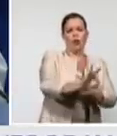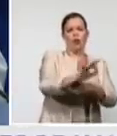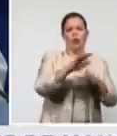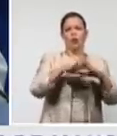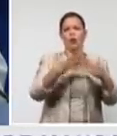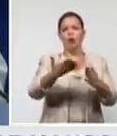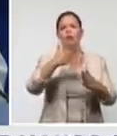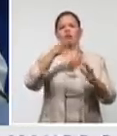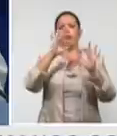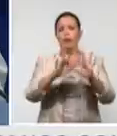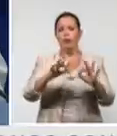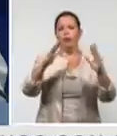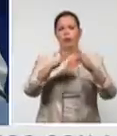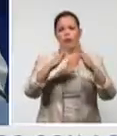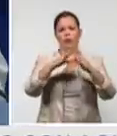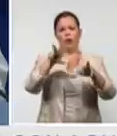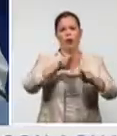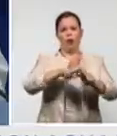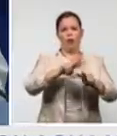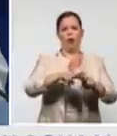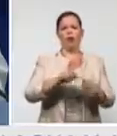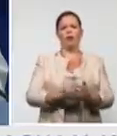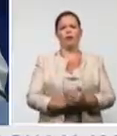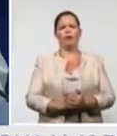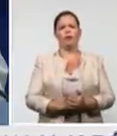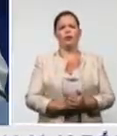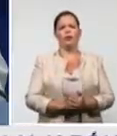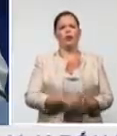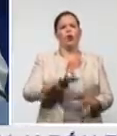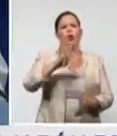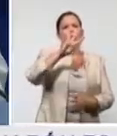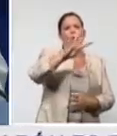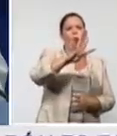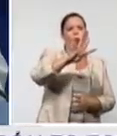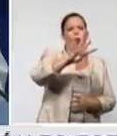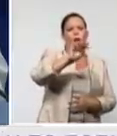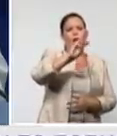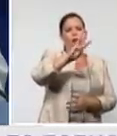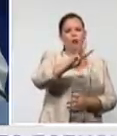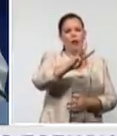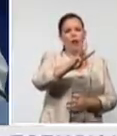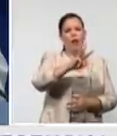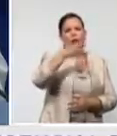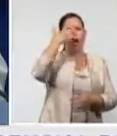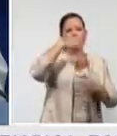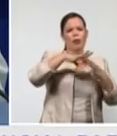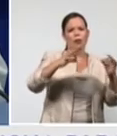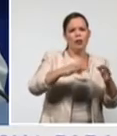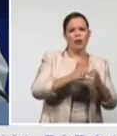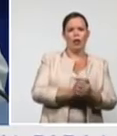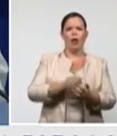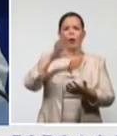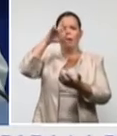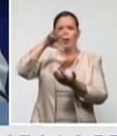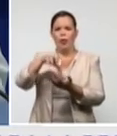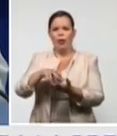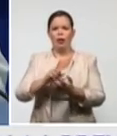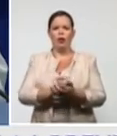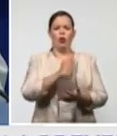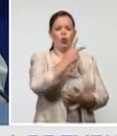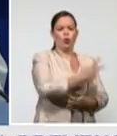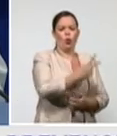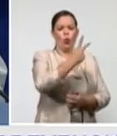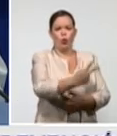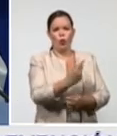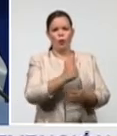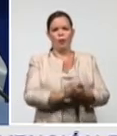Habana, 43, Artemisa y Pinar del Río, 2 de cada uno, y de Villa